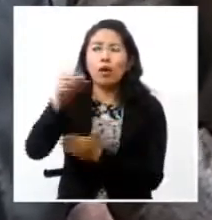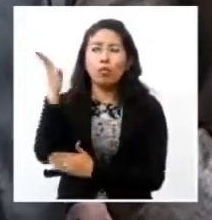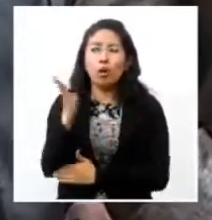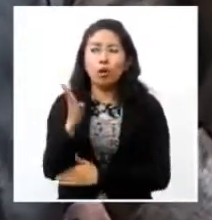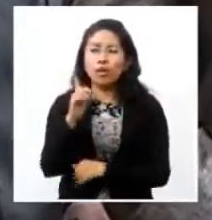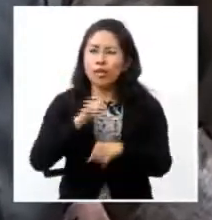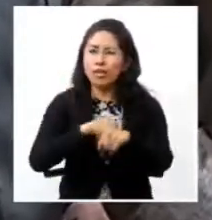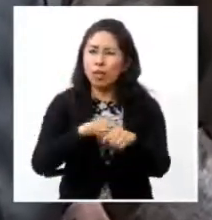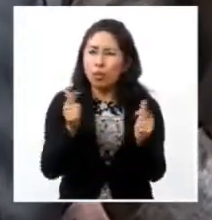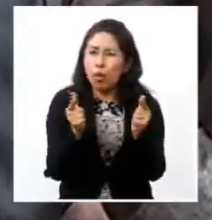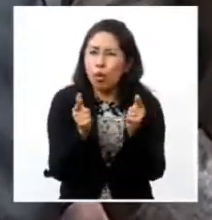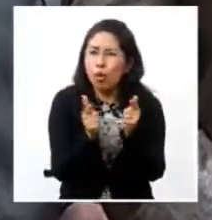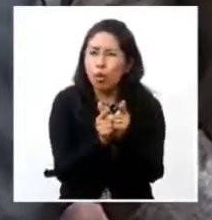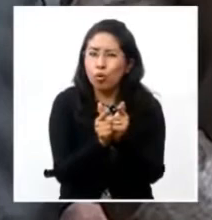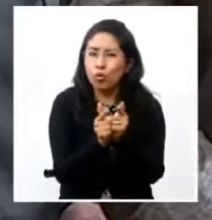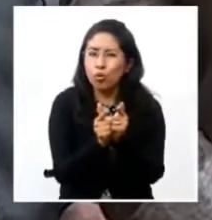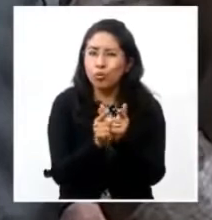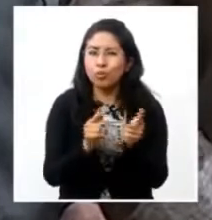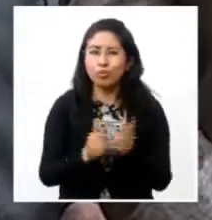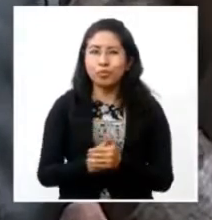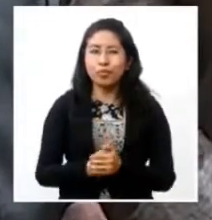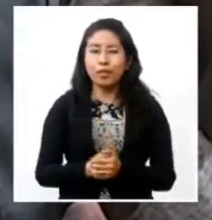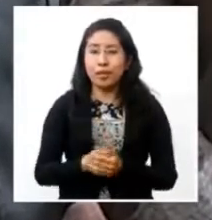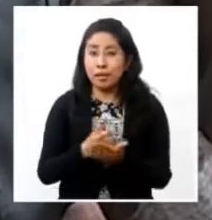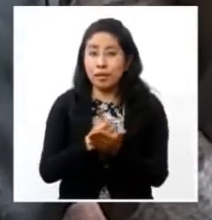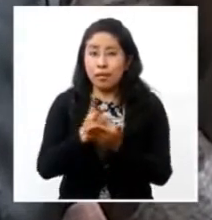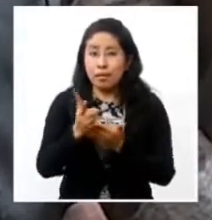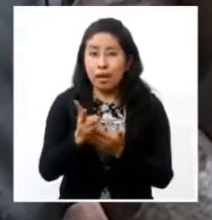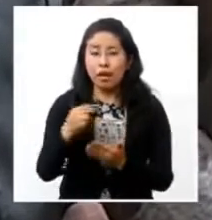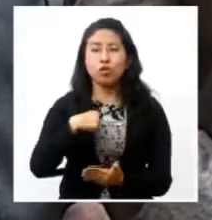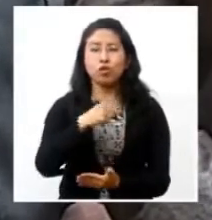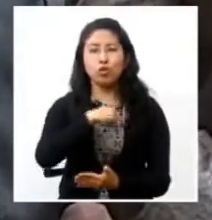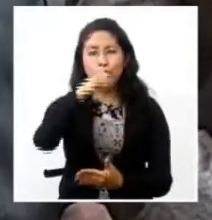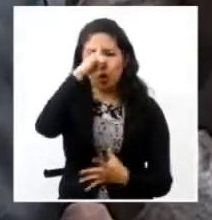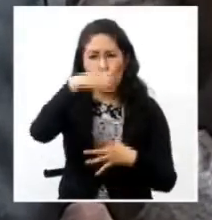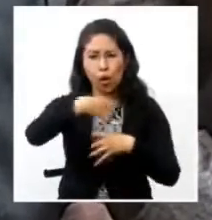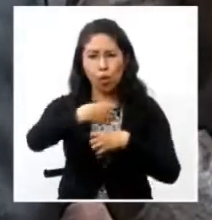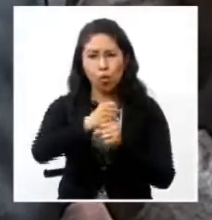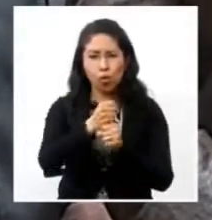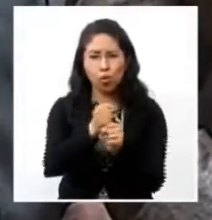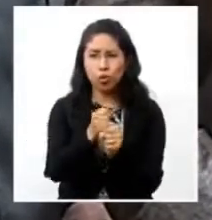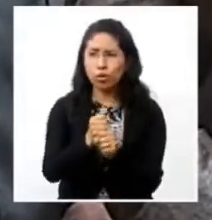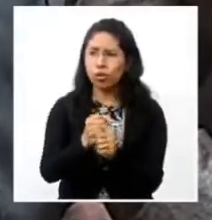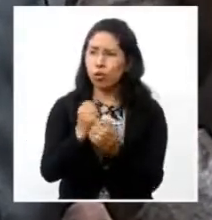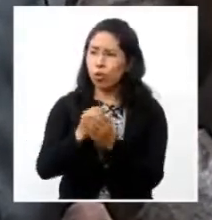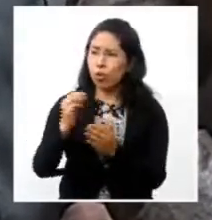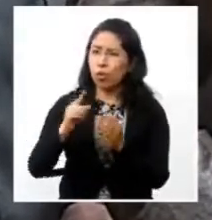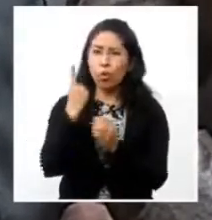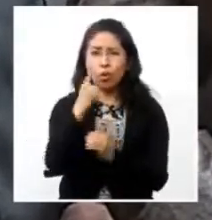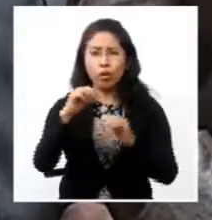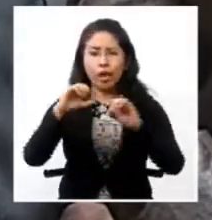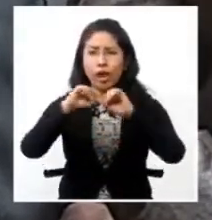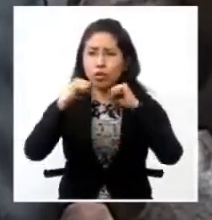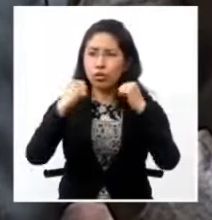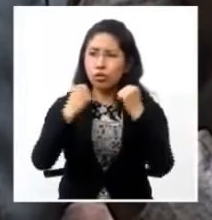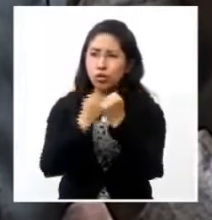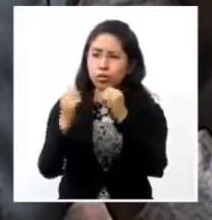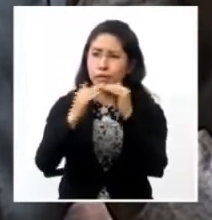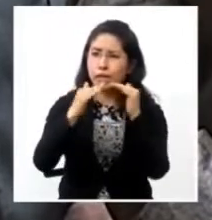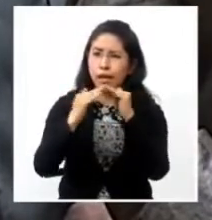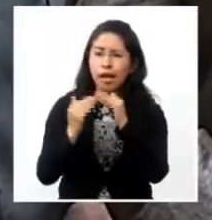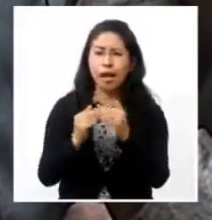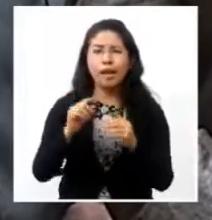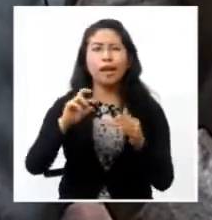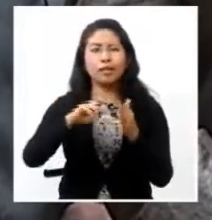meses. Es decir, verdaderamente creamos un Estado y una sociedad basada en la